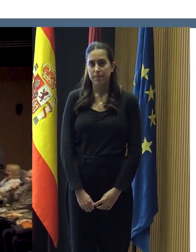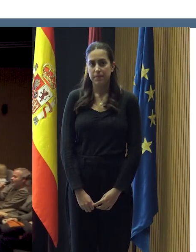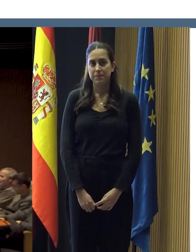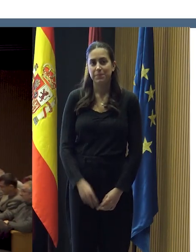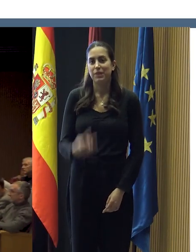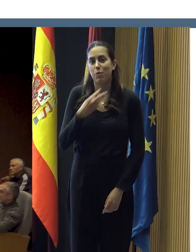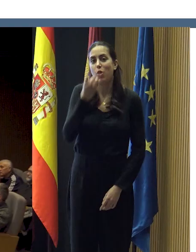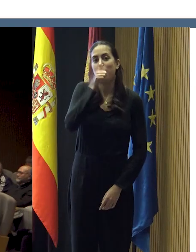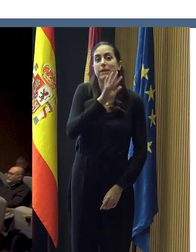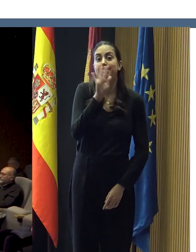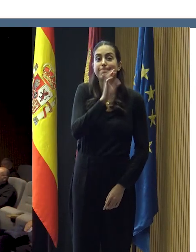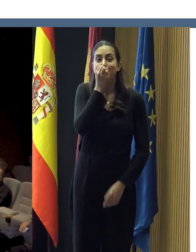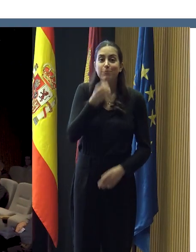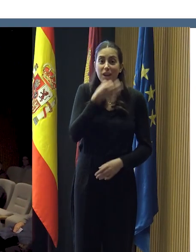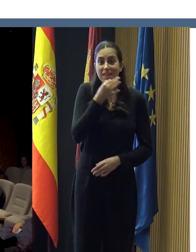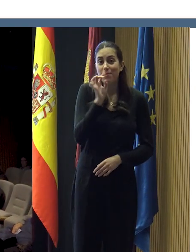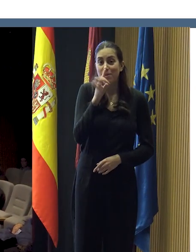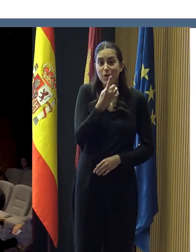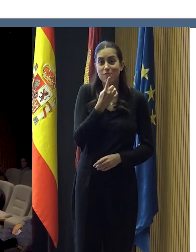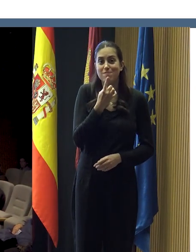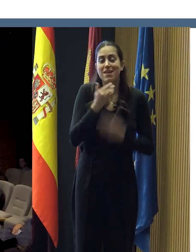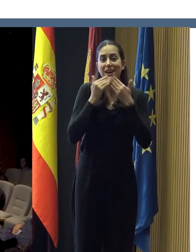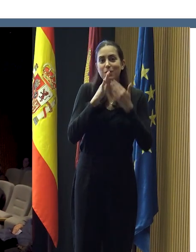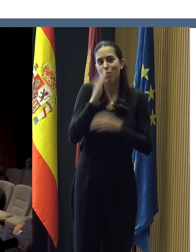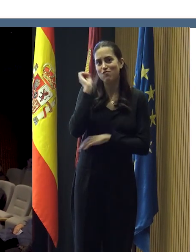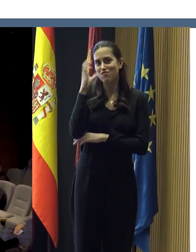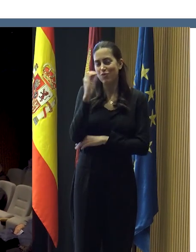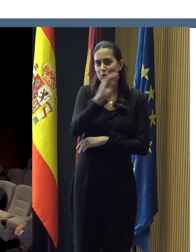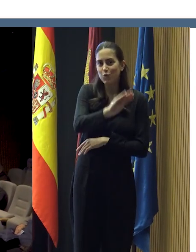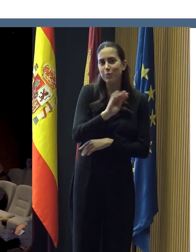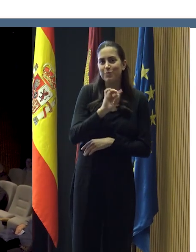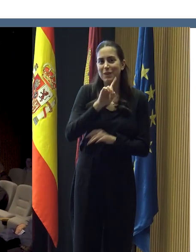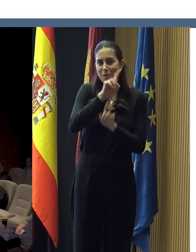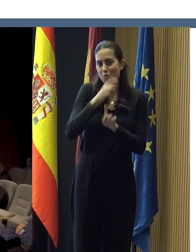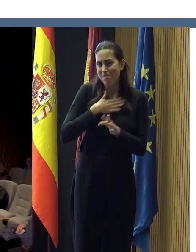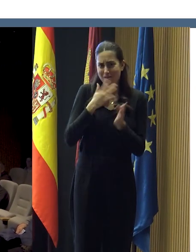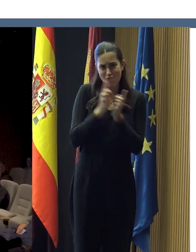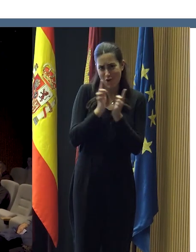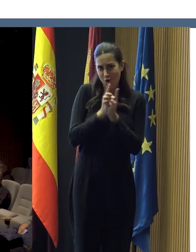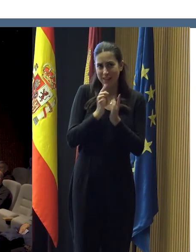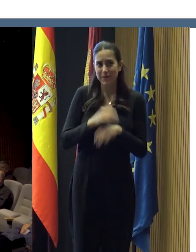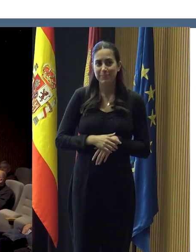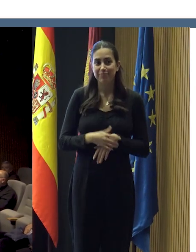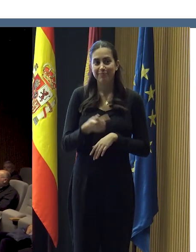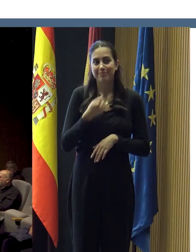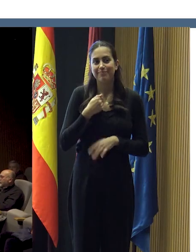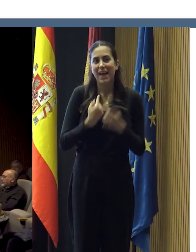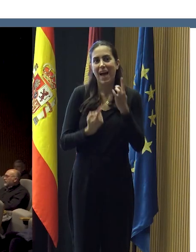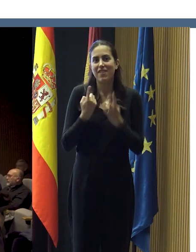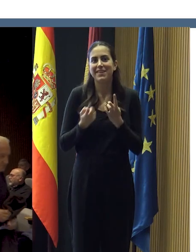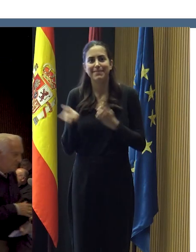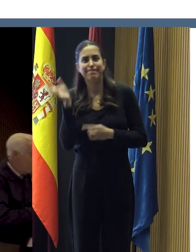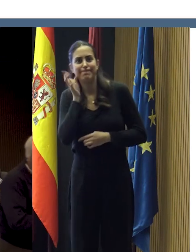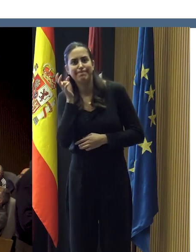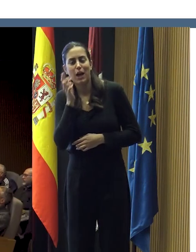Hola, buenas tardes. Lo primero, gracias por la conferencia, pero mi pregunta va a ser muy breve. Yo he oído comentar, que no sé si era